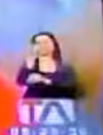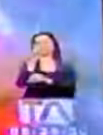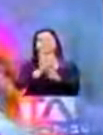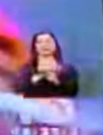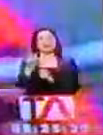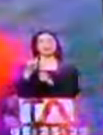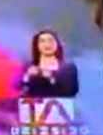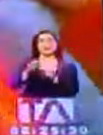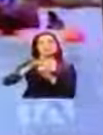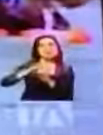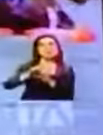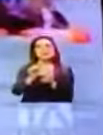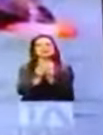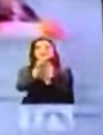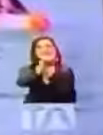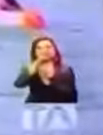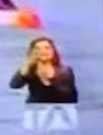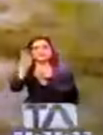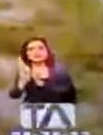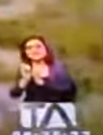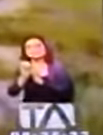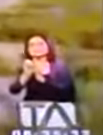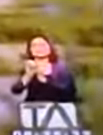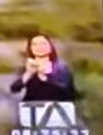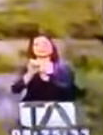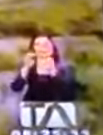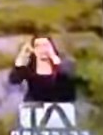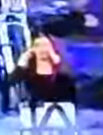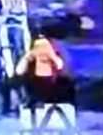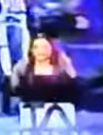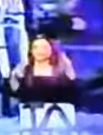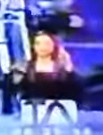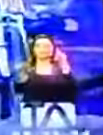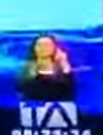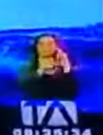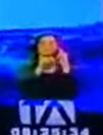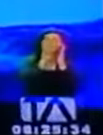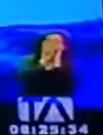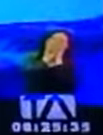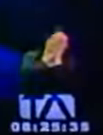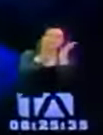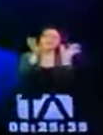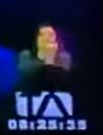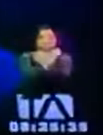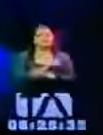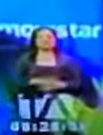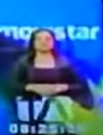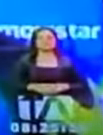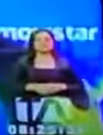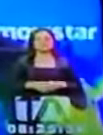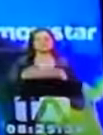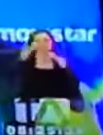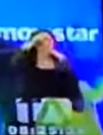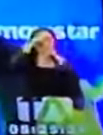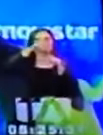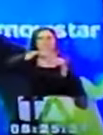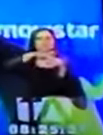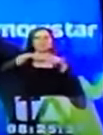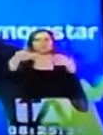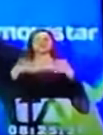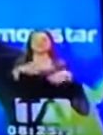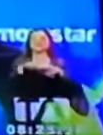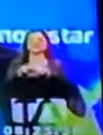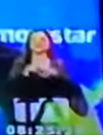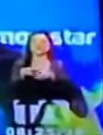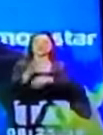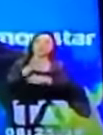tendrá una ruta de 160 kilómetros con camping por las noches. Sí, la verdad fue una gran noticia saber que Guaira Sinchi volvió al